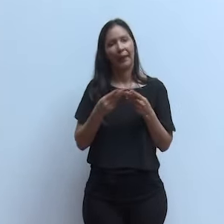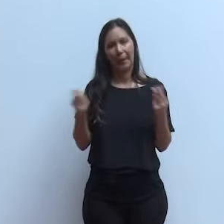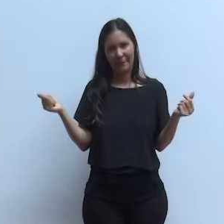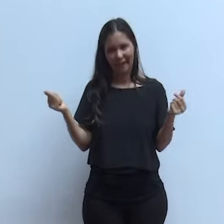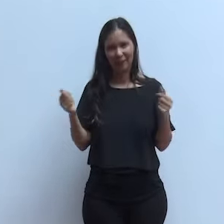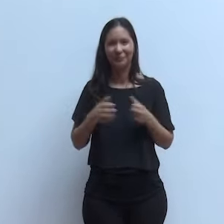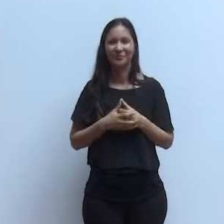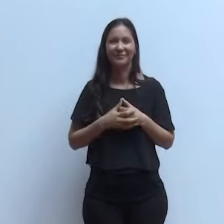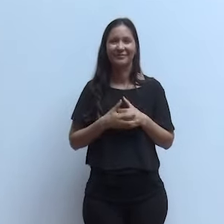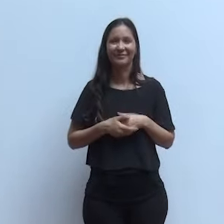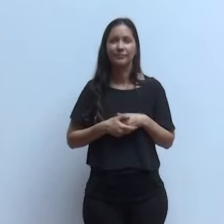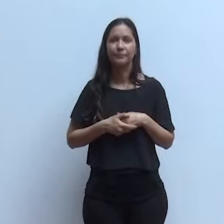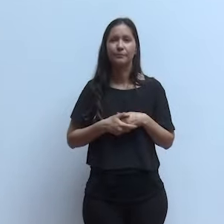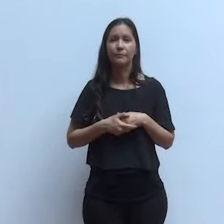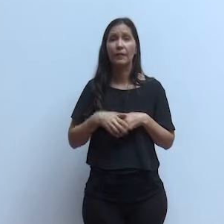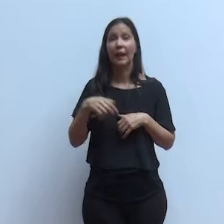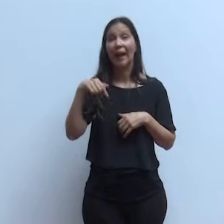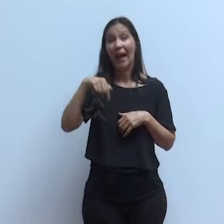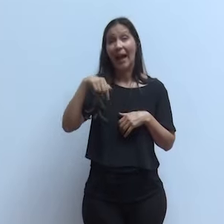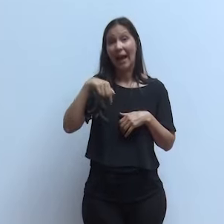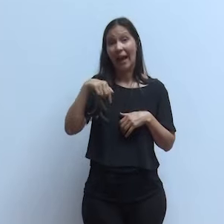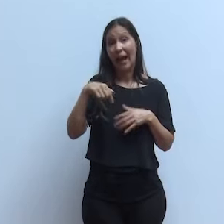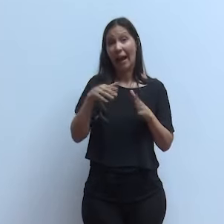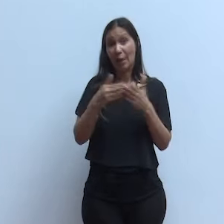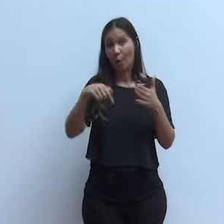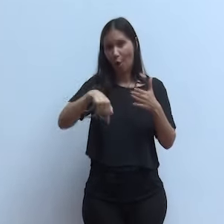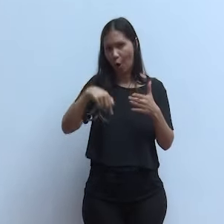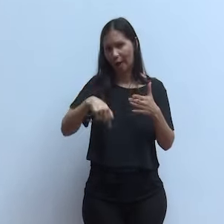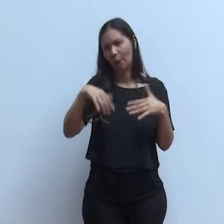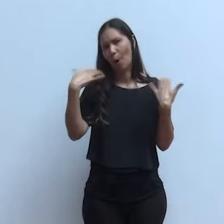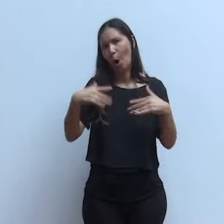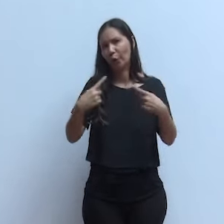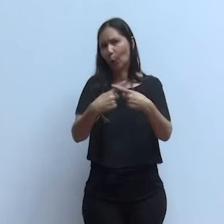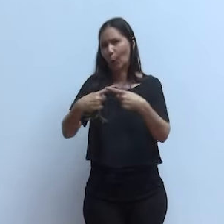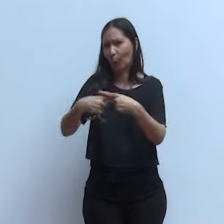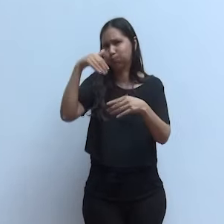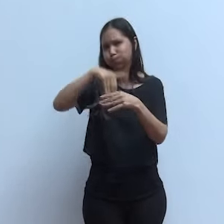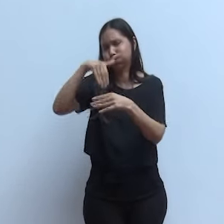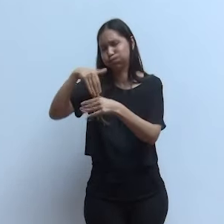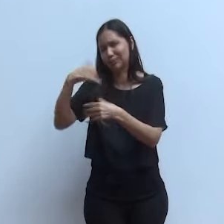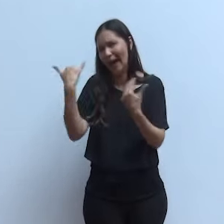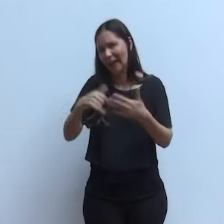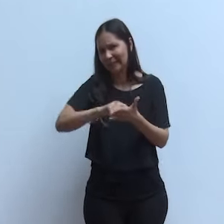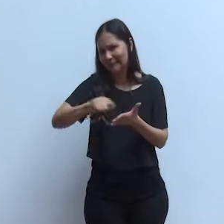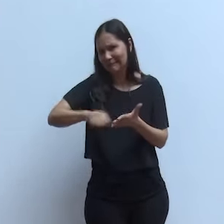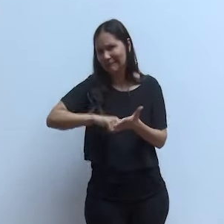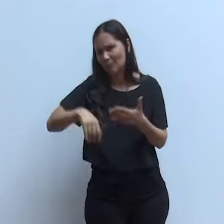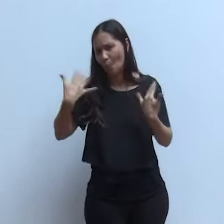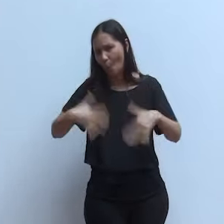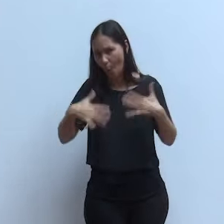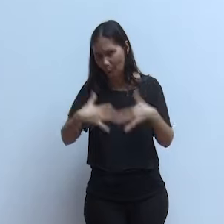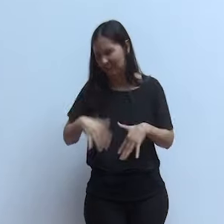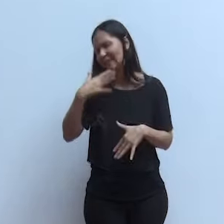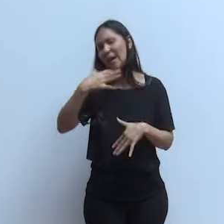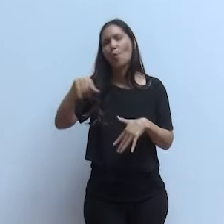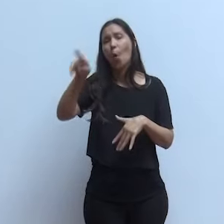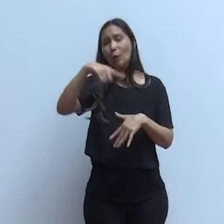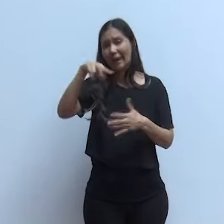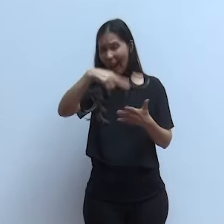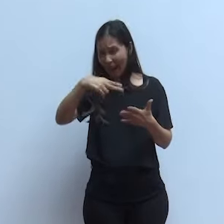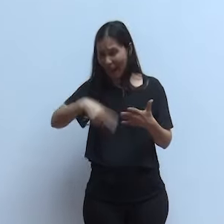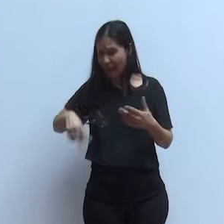cuenta el libro Ja es una máquina de discusiones les les puedo asegurar que lo leen Y no van a parar de discutirse con con Javier que es un